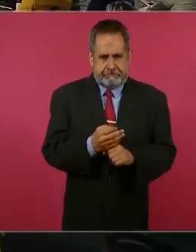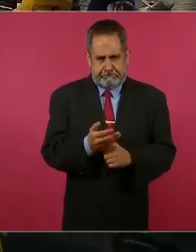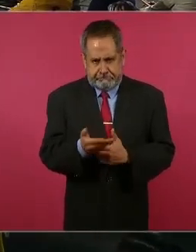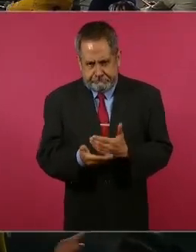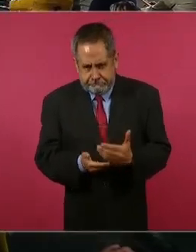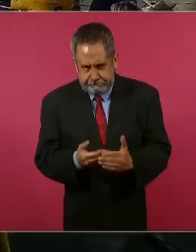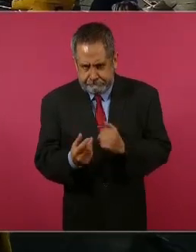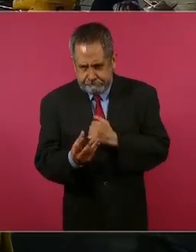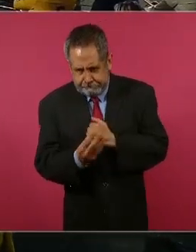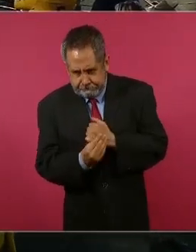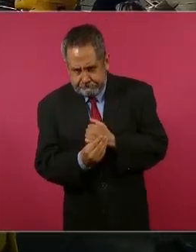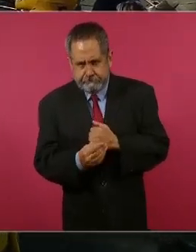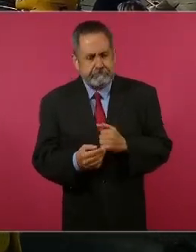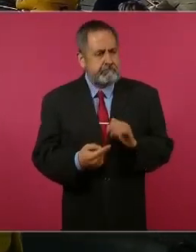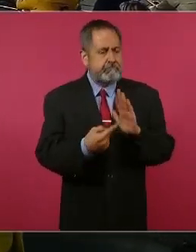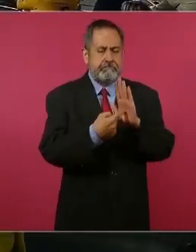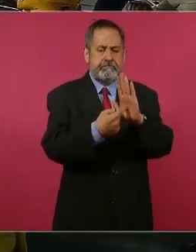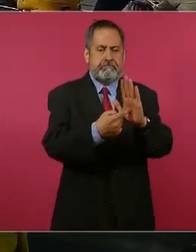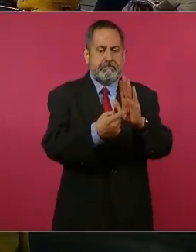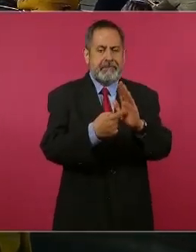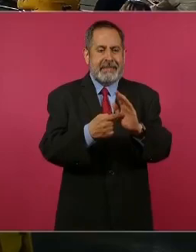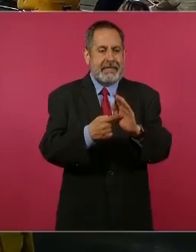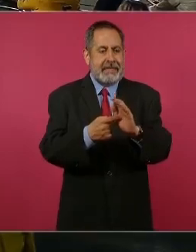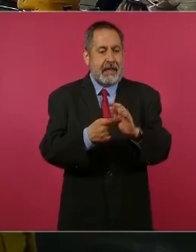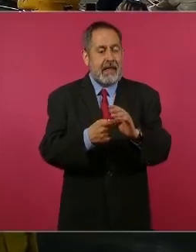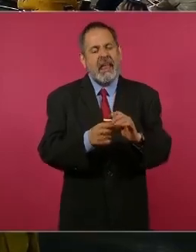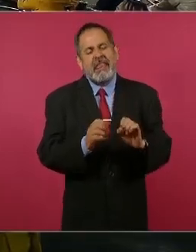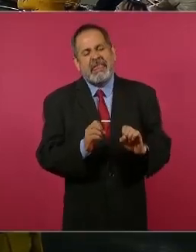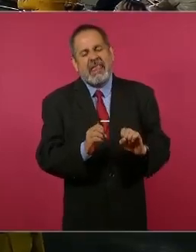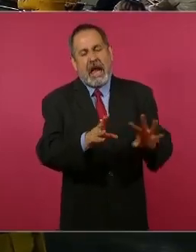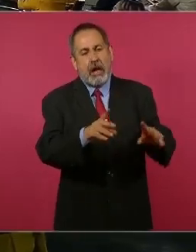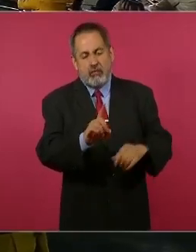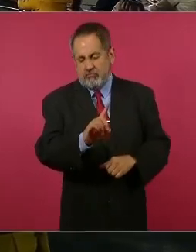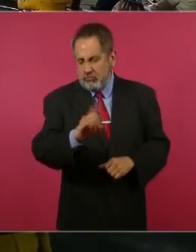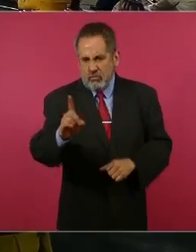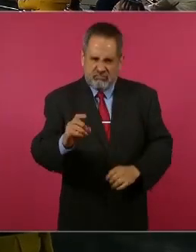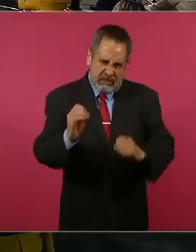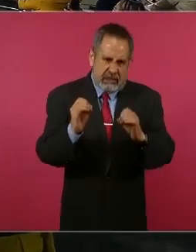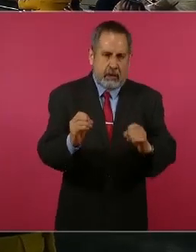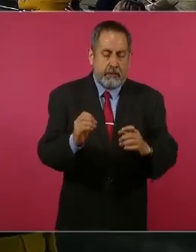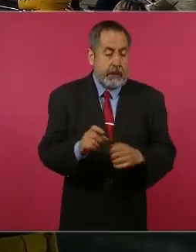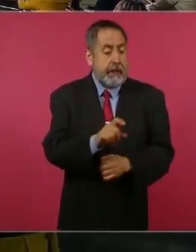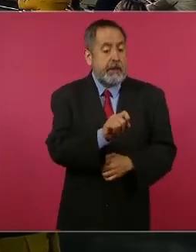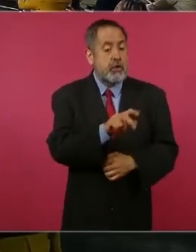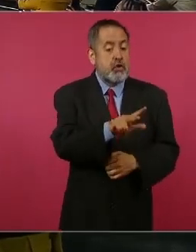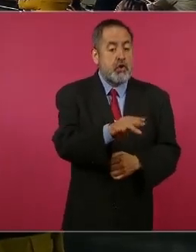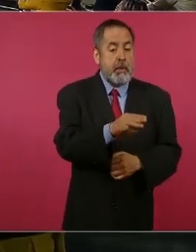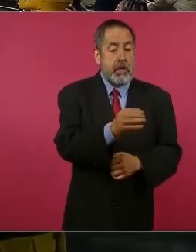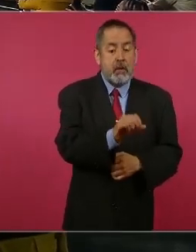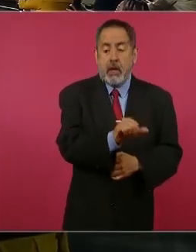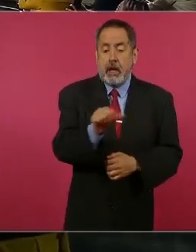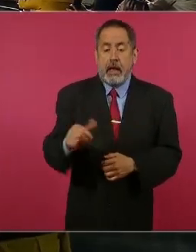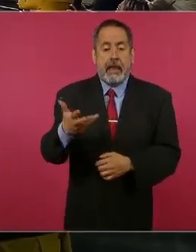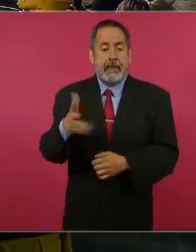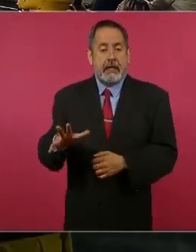avance de cero impunidad, esto del 28 de mayo al 10 de junio.